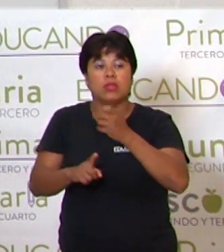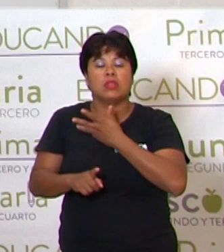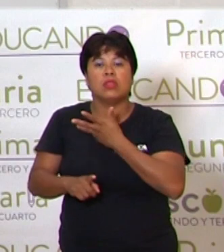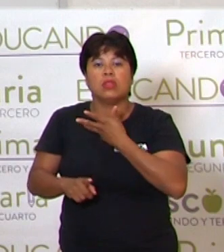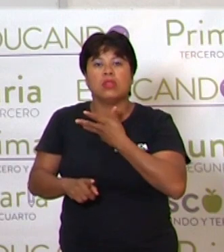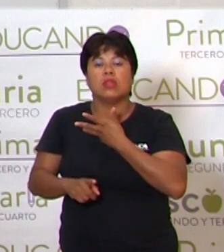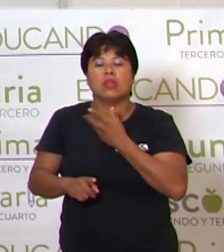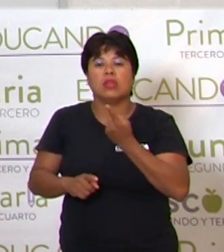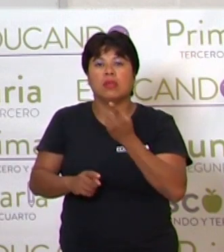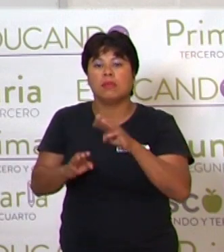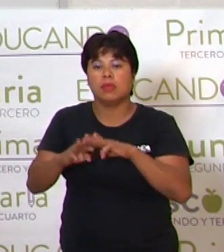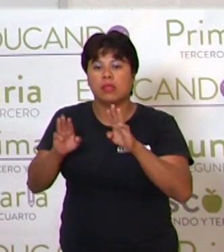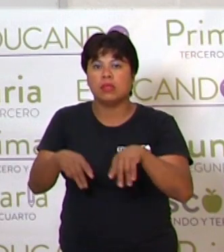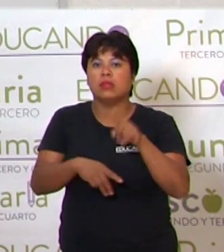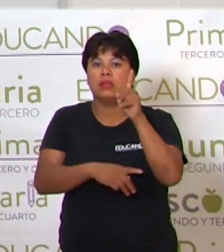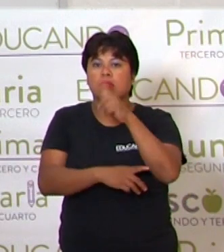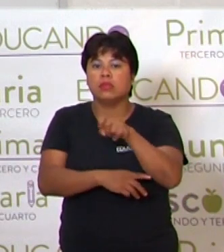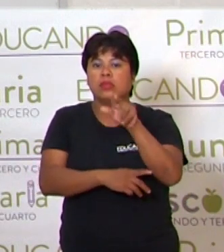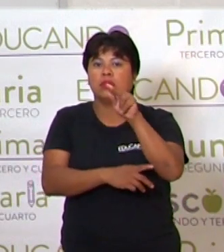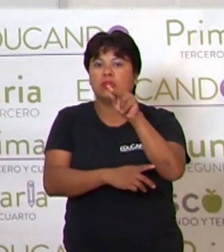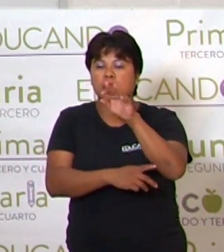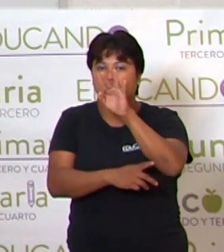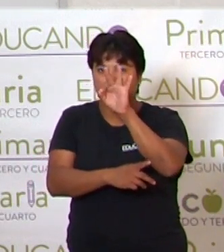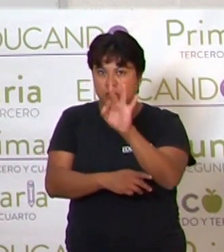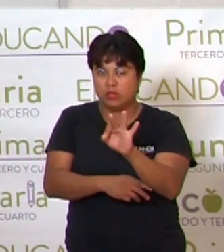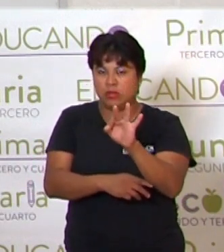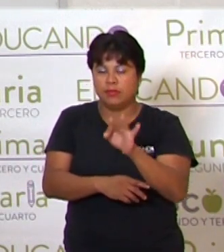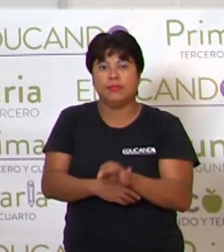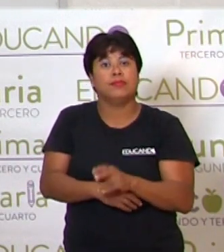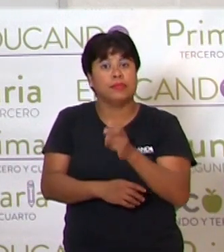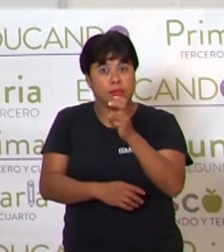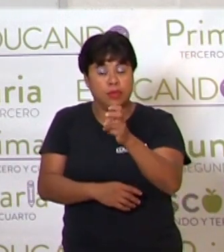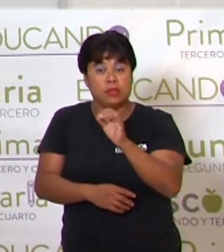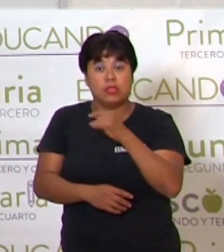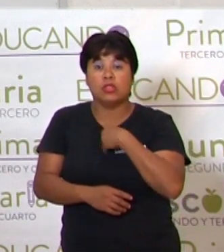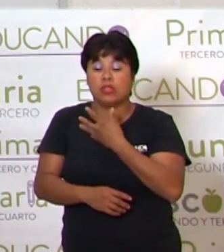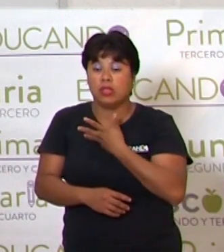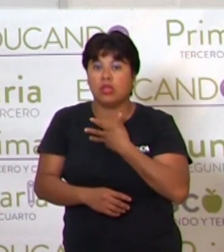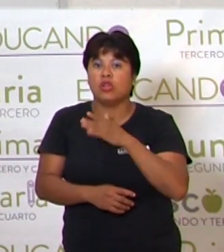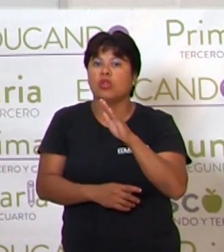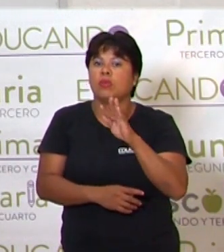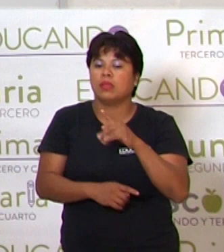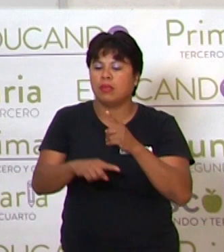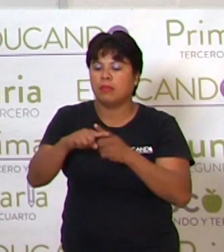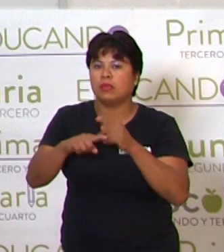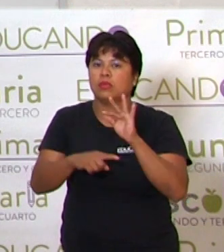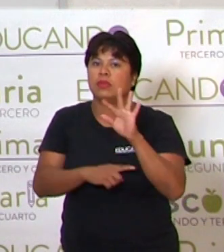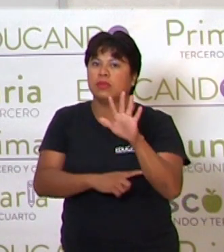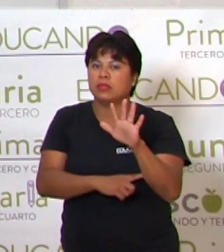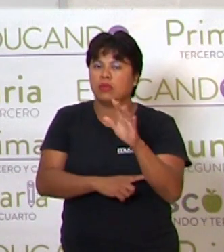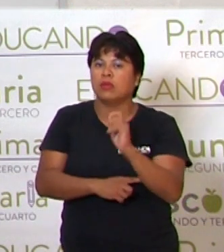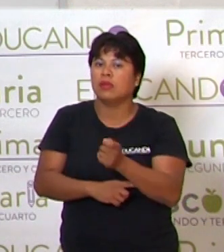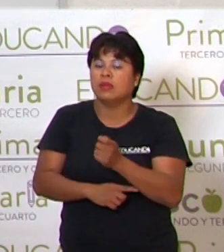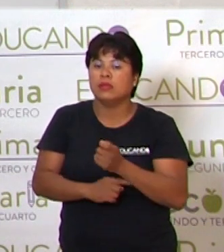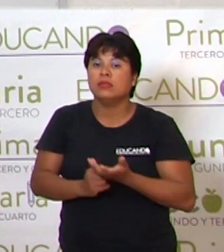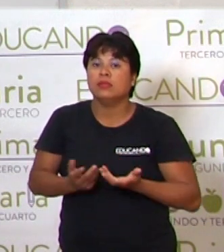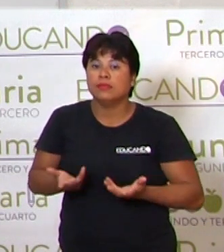medir 180 grados. Por lo tanto, si ya tengo 90 más 45 serían